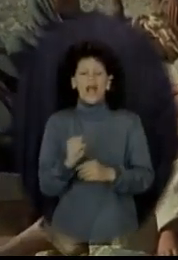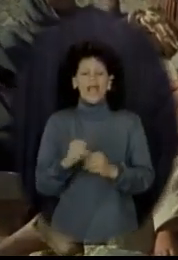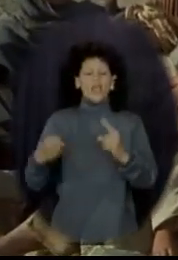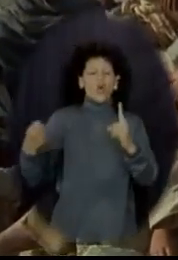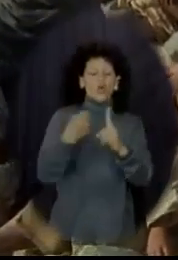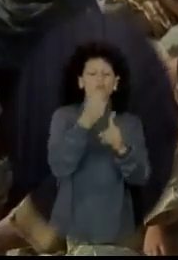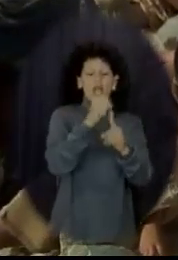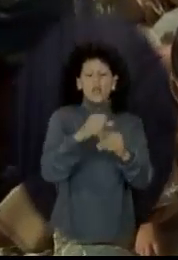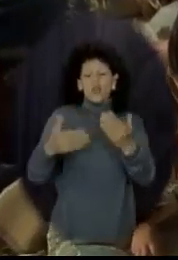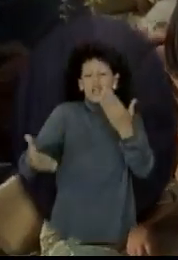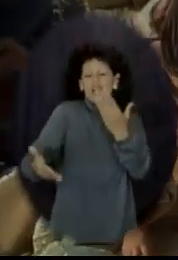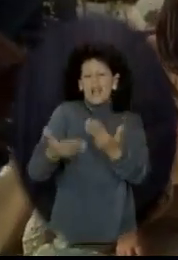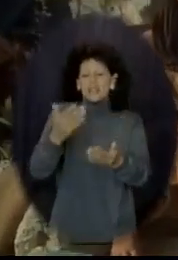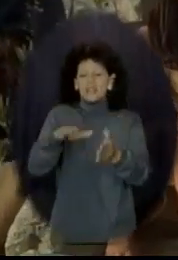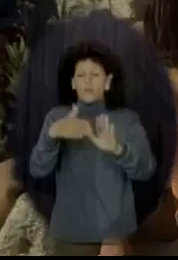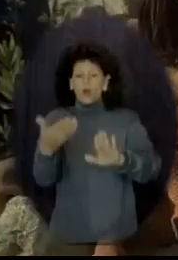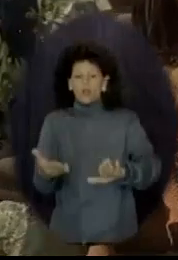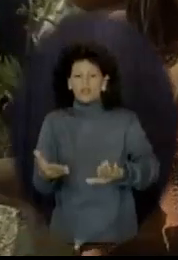le quitaron hasta la ropa.